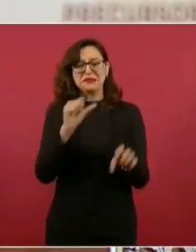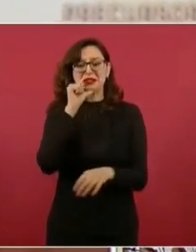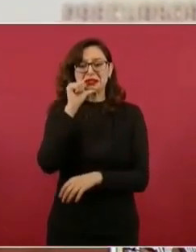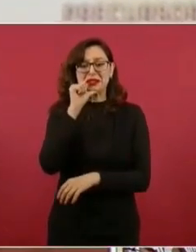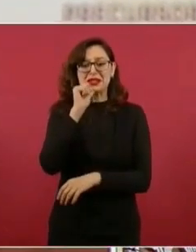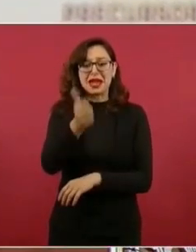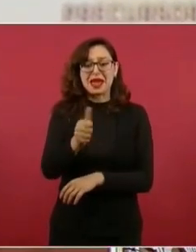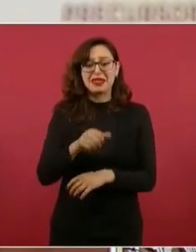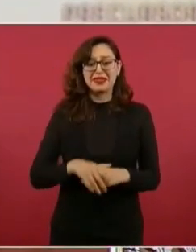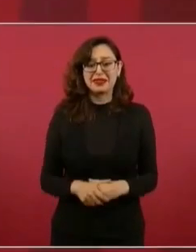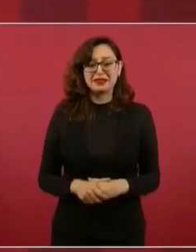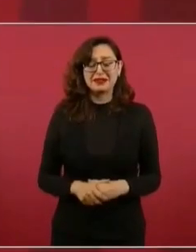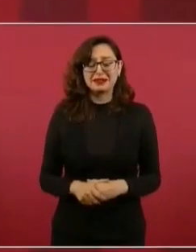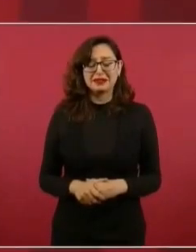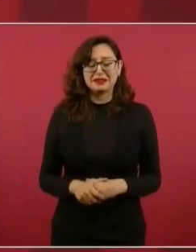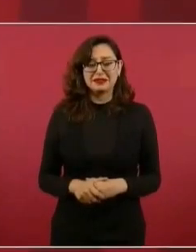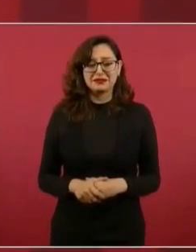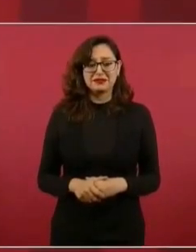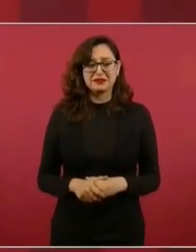le servían